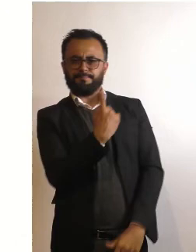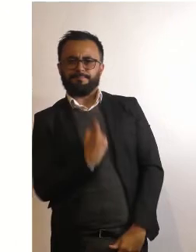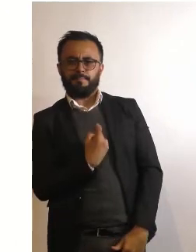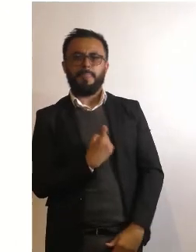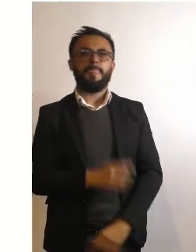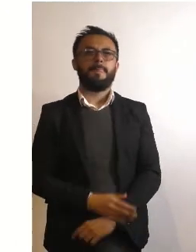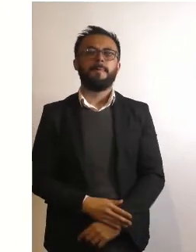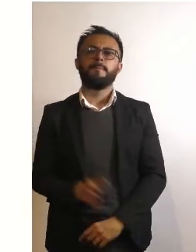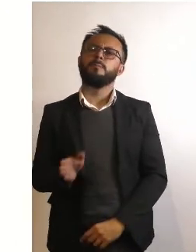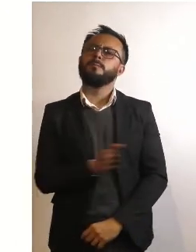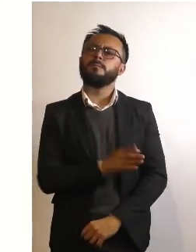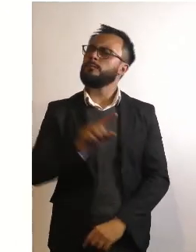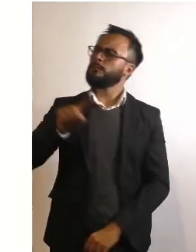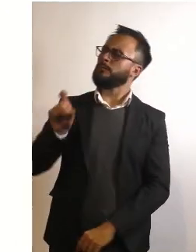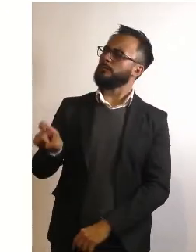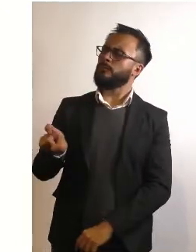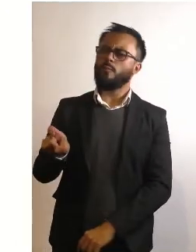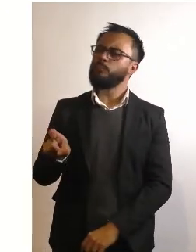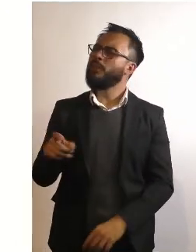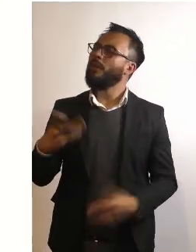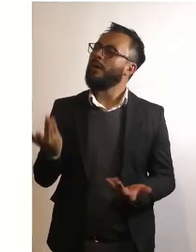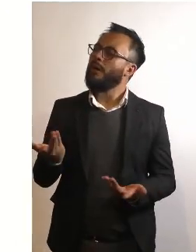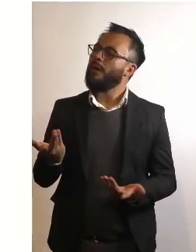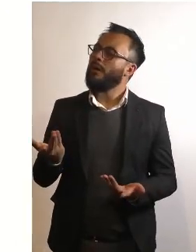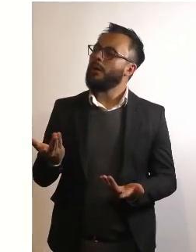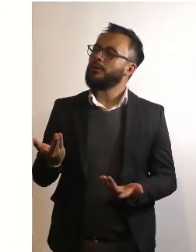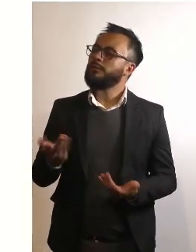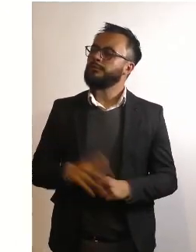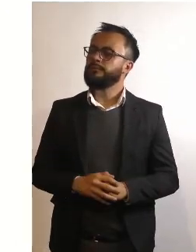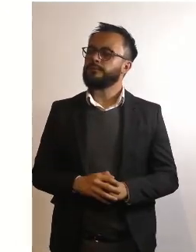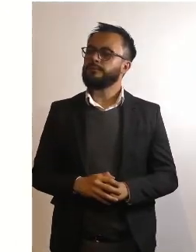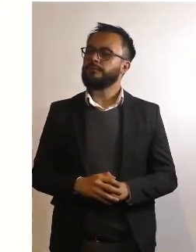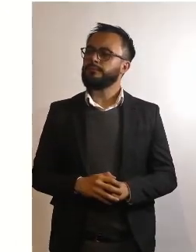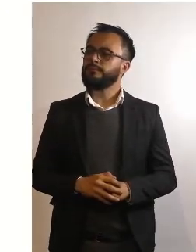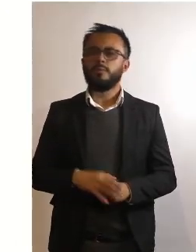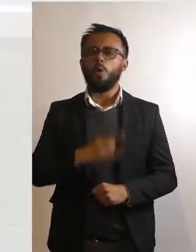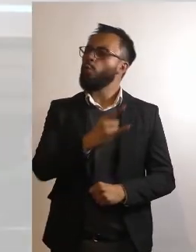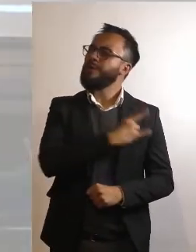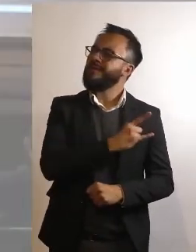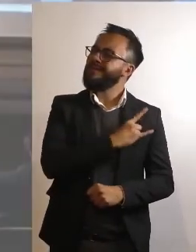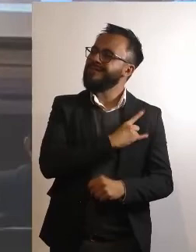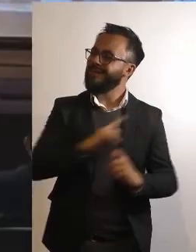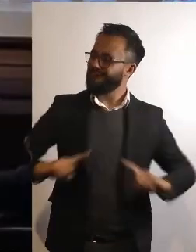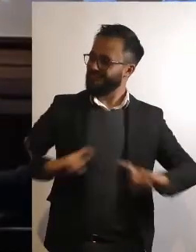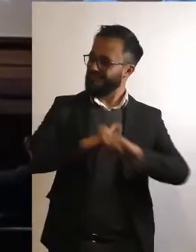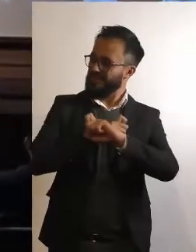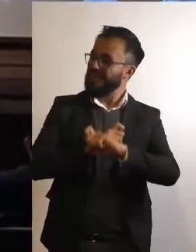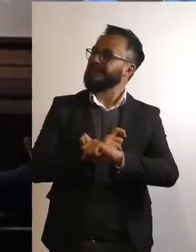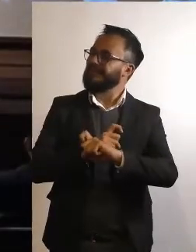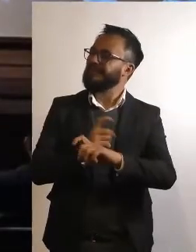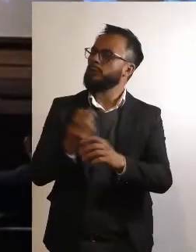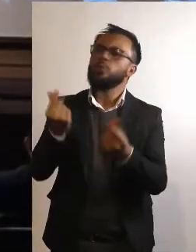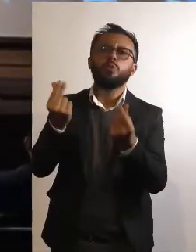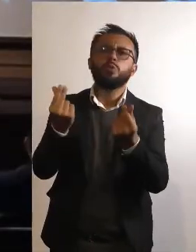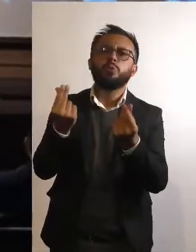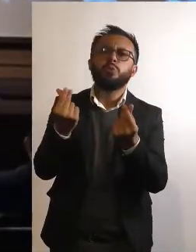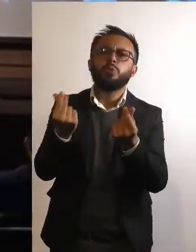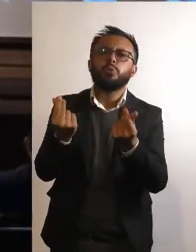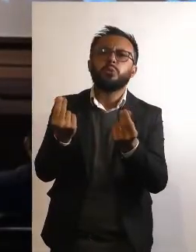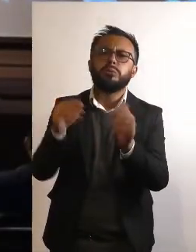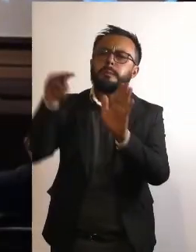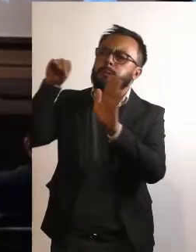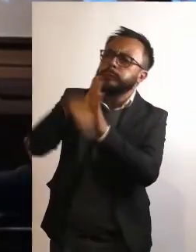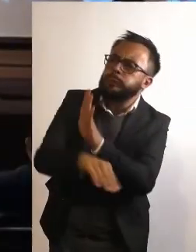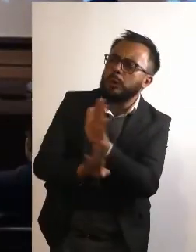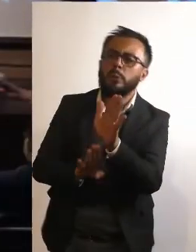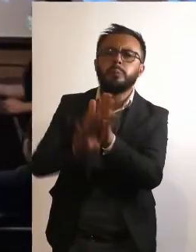¿Qué efectos tuvo la pandemia sobre el desempeño económico de la universidad? Me permito invitar a responder esta pregunta al